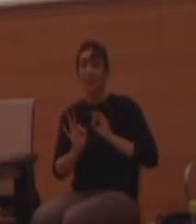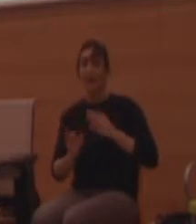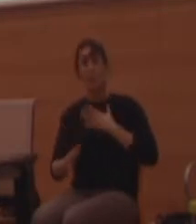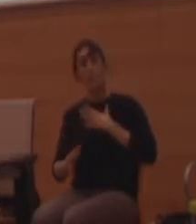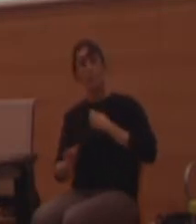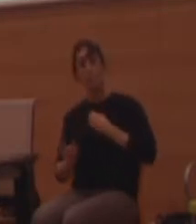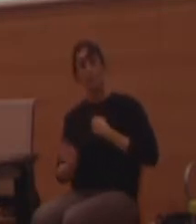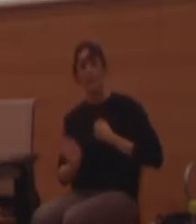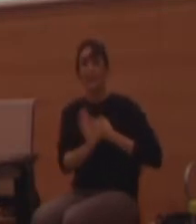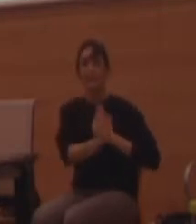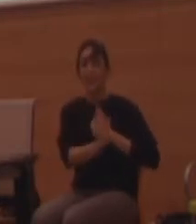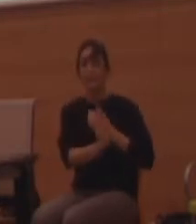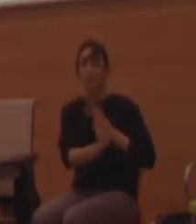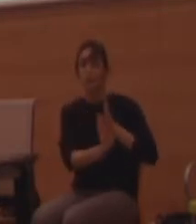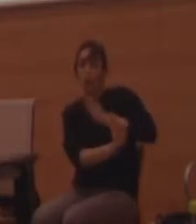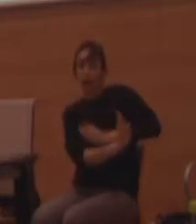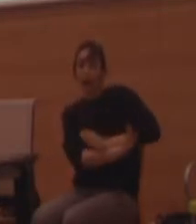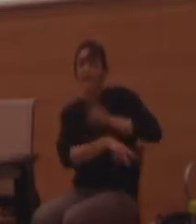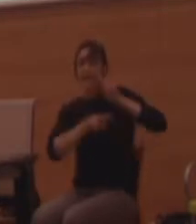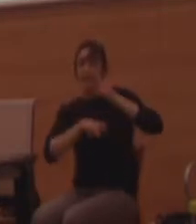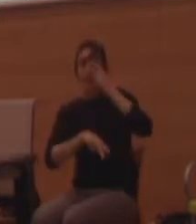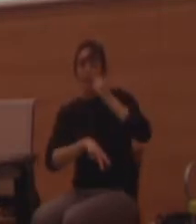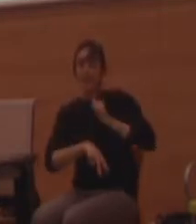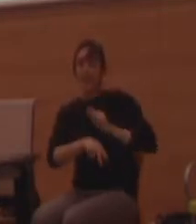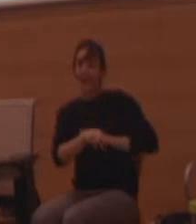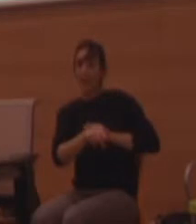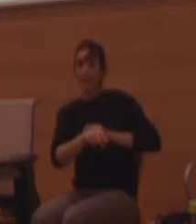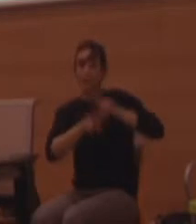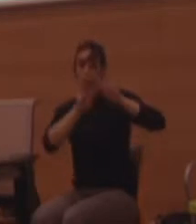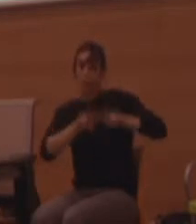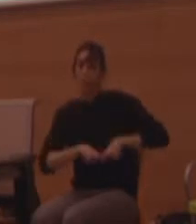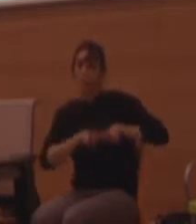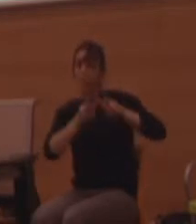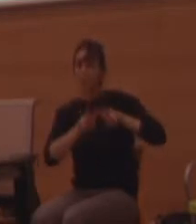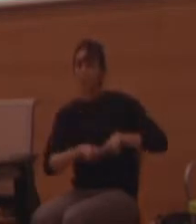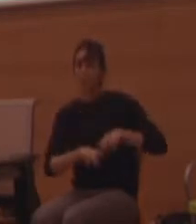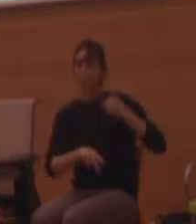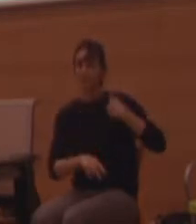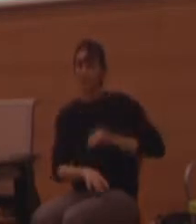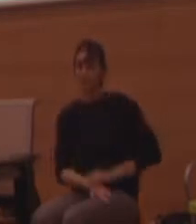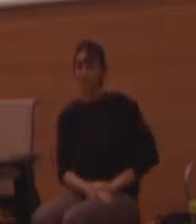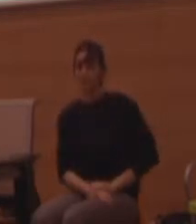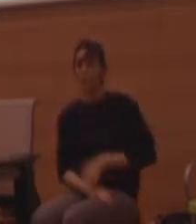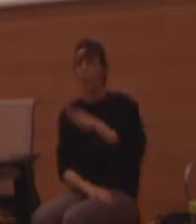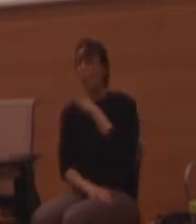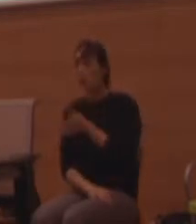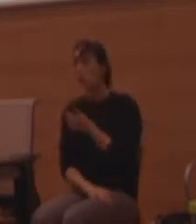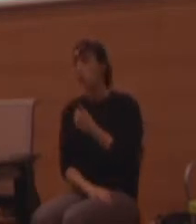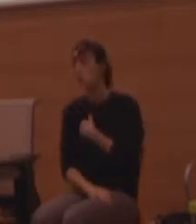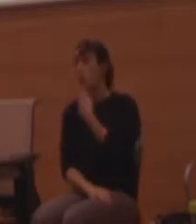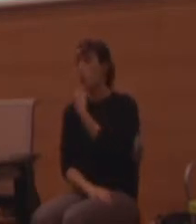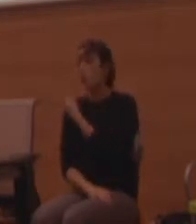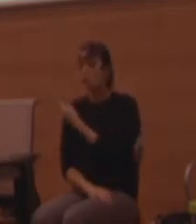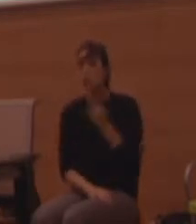cuando hacemos la inspección de los pies de una persona con diabetes. Por eso les digo que vean